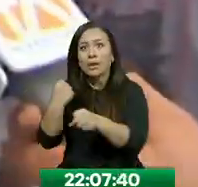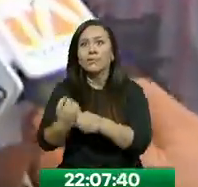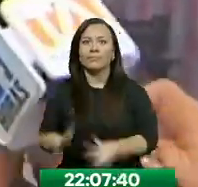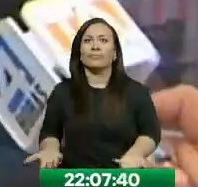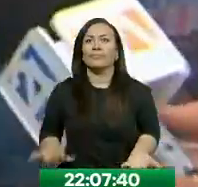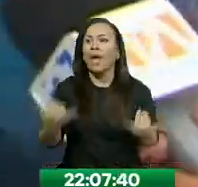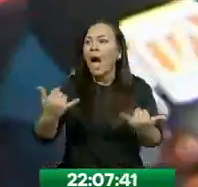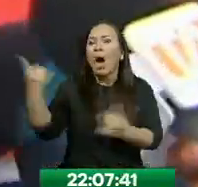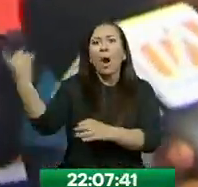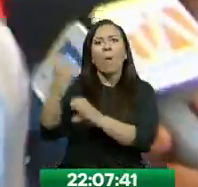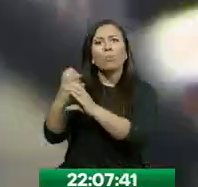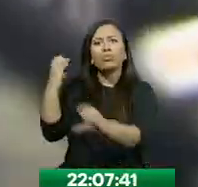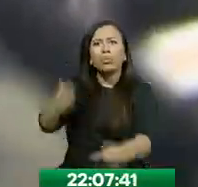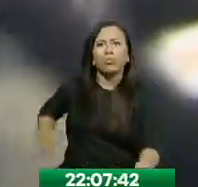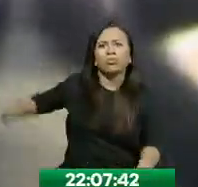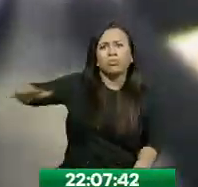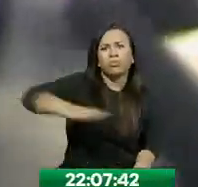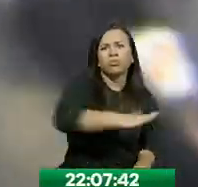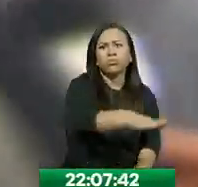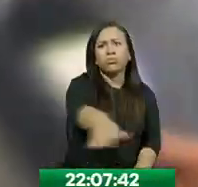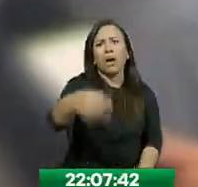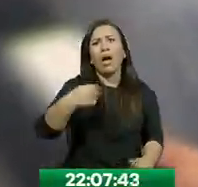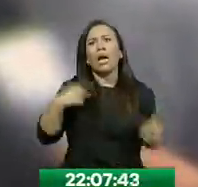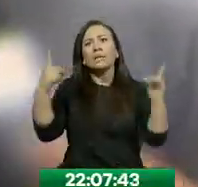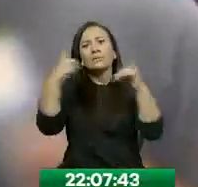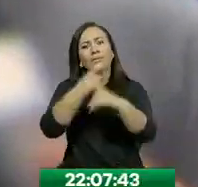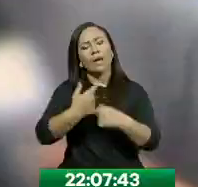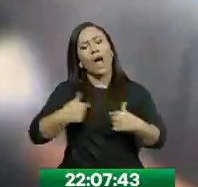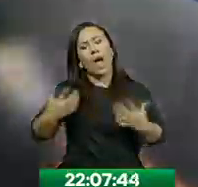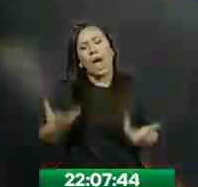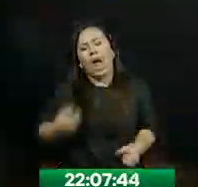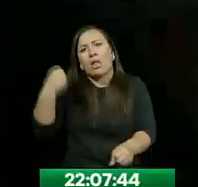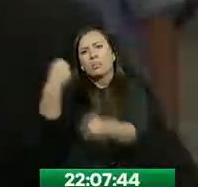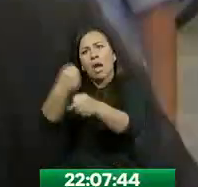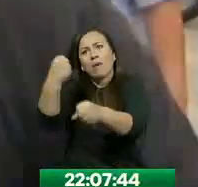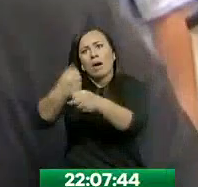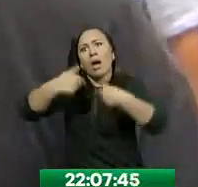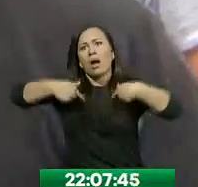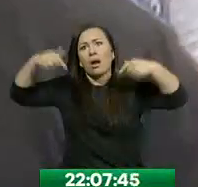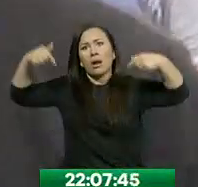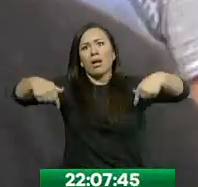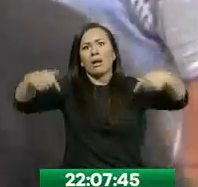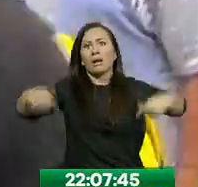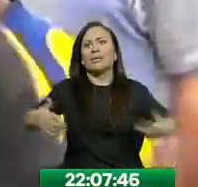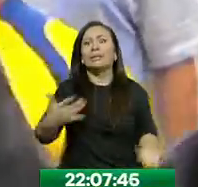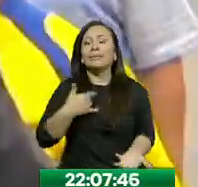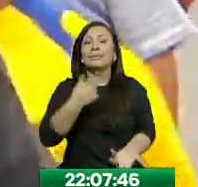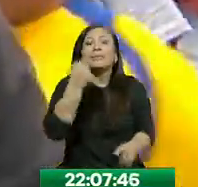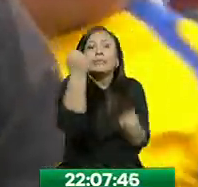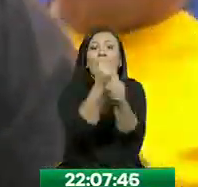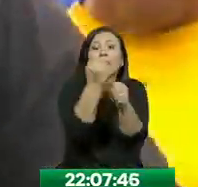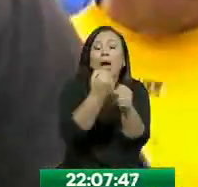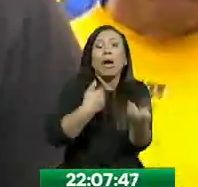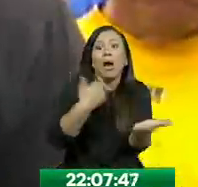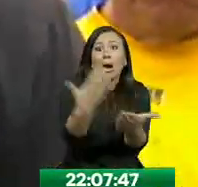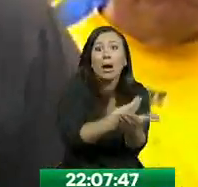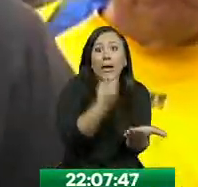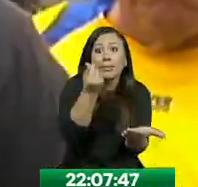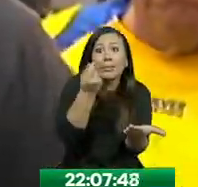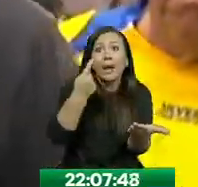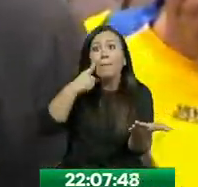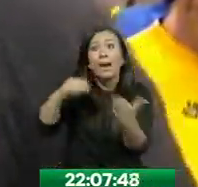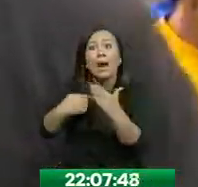mandan esos buses que lo pueden ver allá. Que percance que no lo dejan trabajar, quieren que todo el tricimoto salga. ¿Y qué es lo que hacemos nosotros para sobrevivir en nuestros hogares? Coger